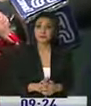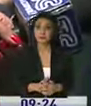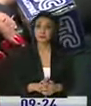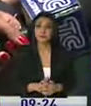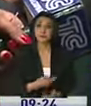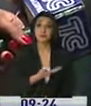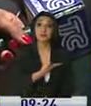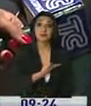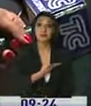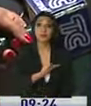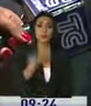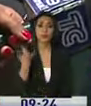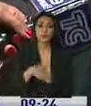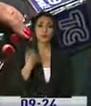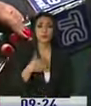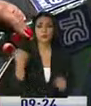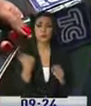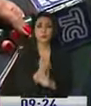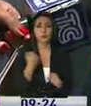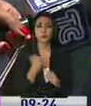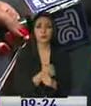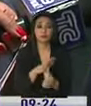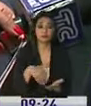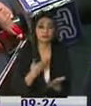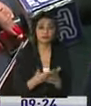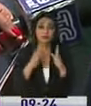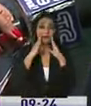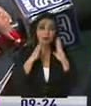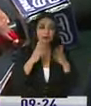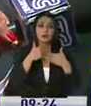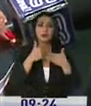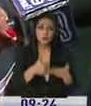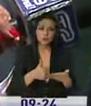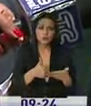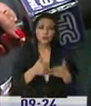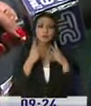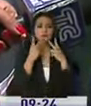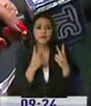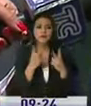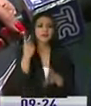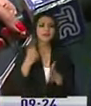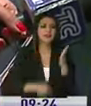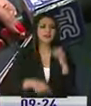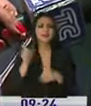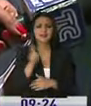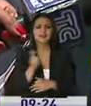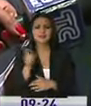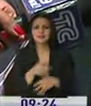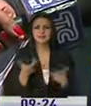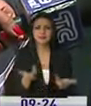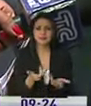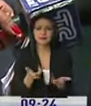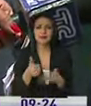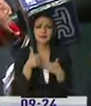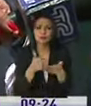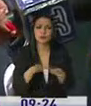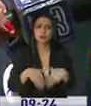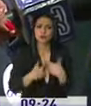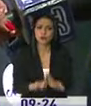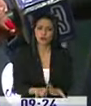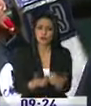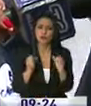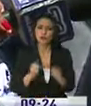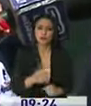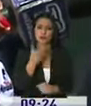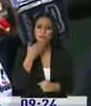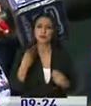las Manuelas es llegar y acompañarles y ayudarles, ver en qué nomás tenemos que intervenir para que tengan